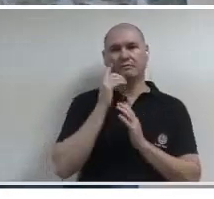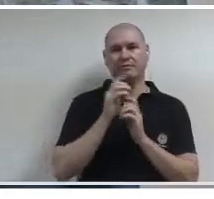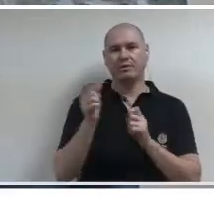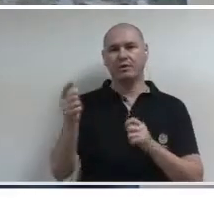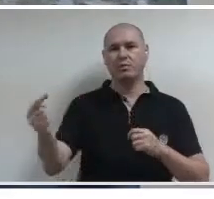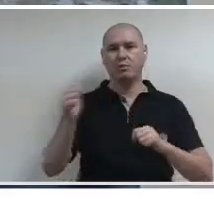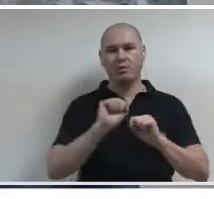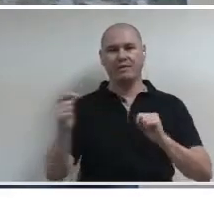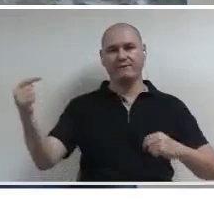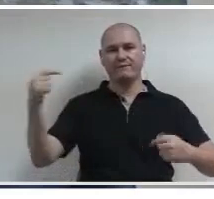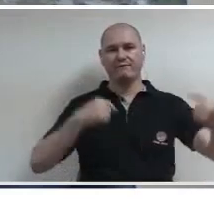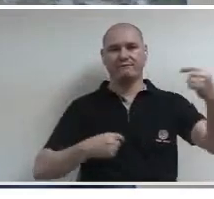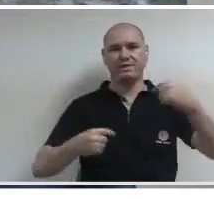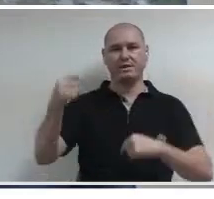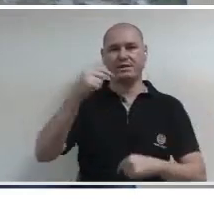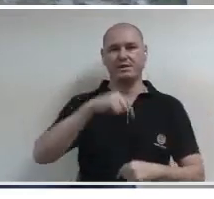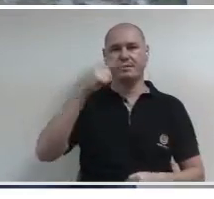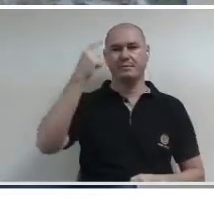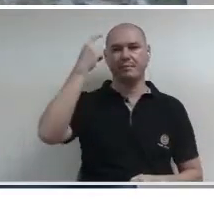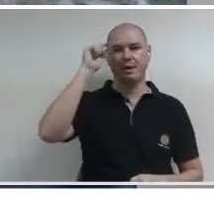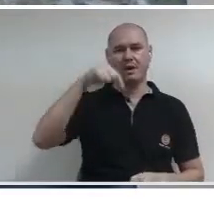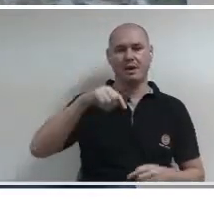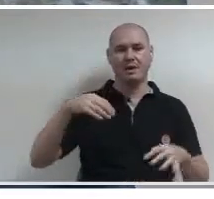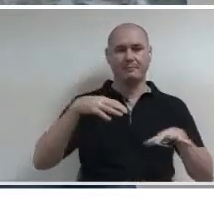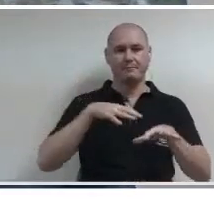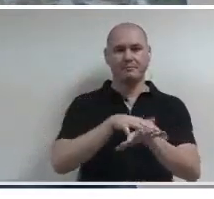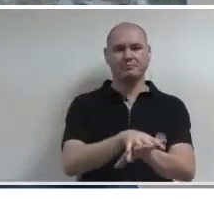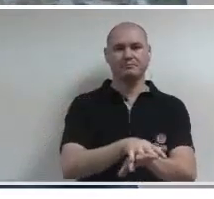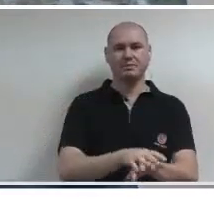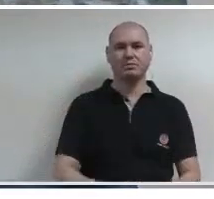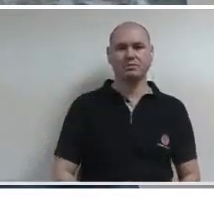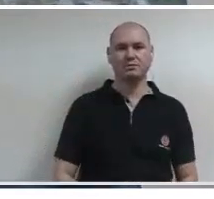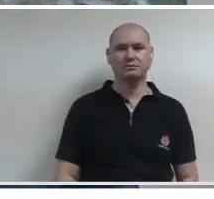Ja, pensamos mi magistrado fuera